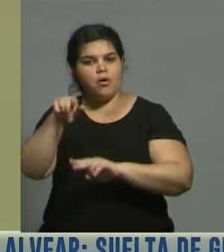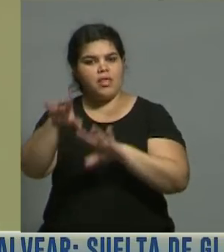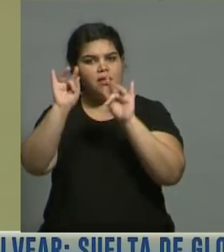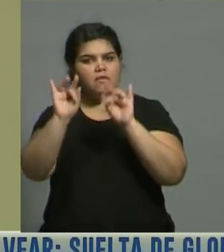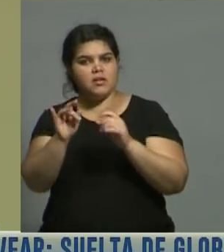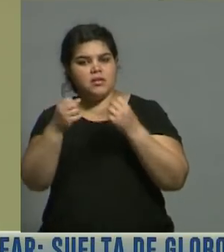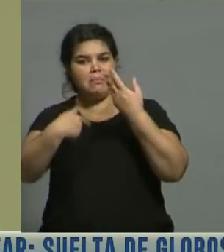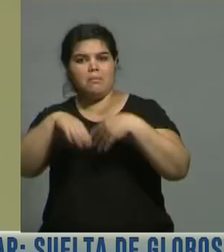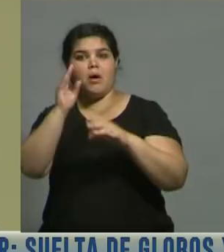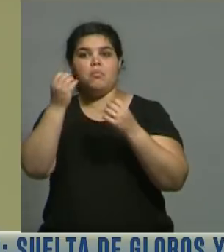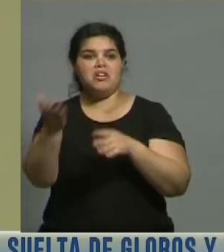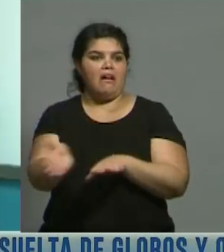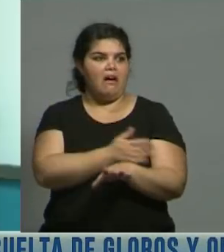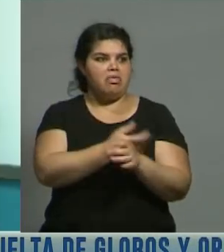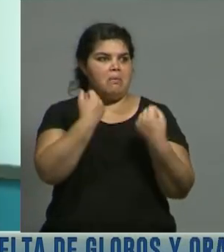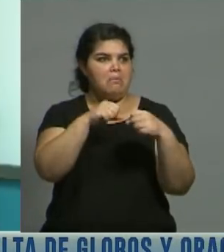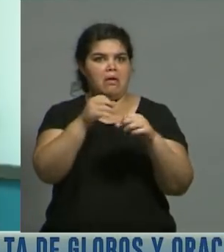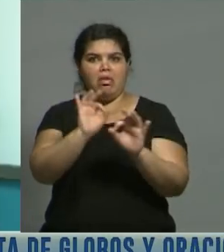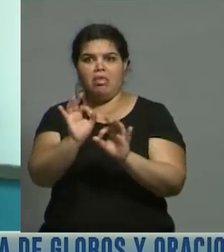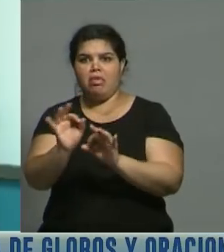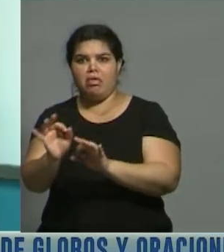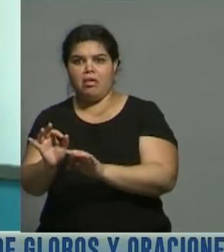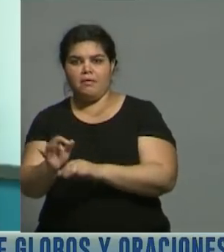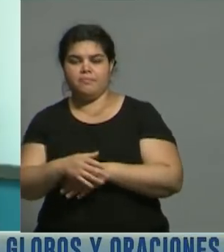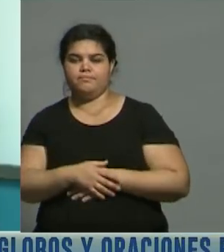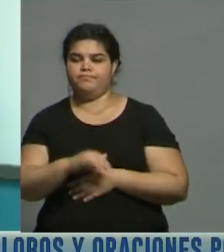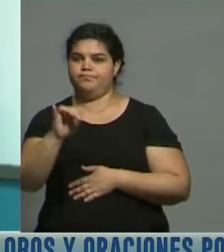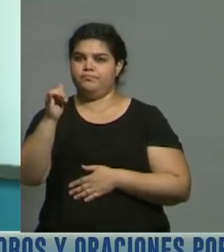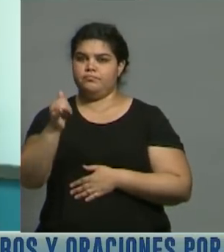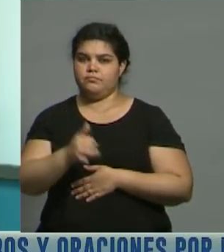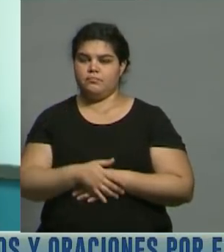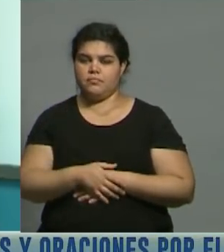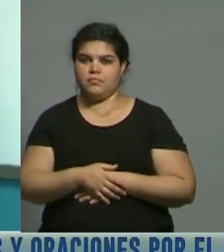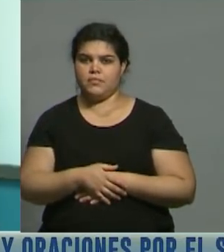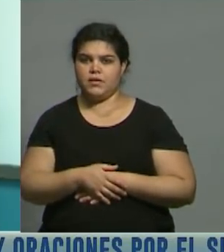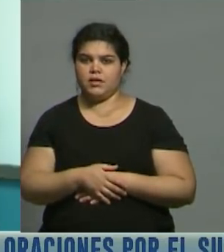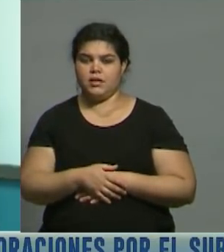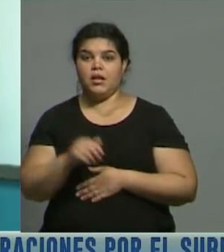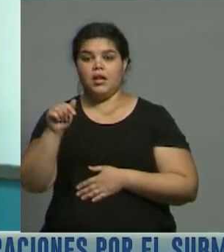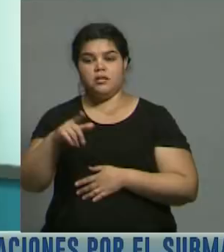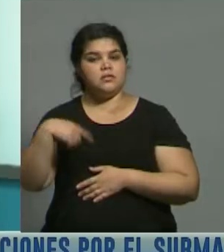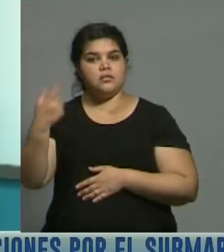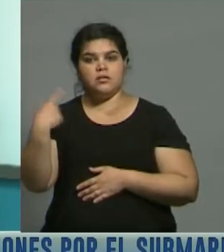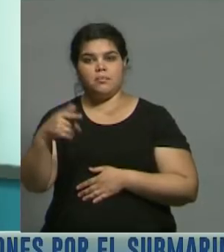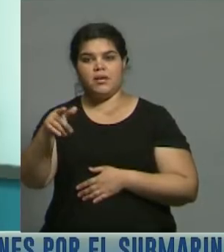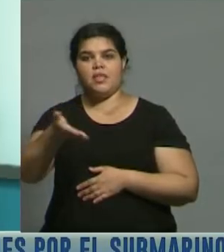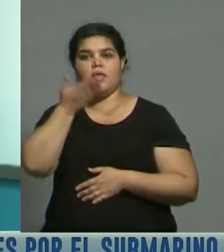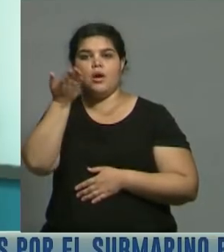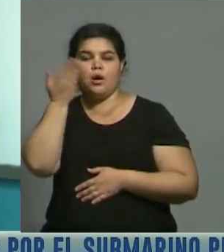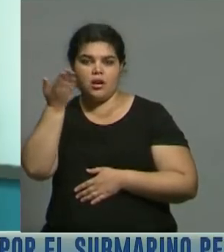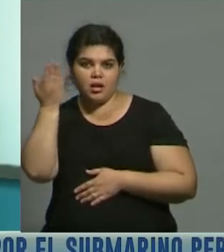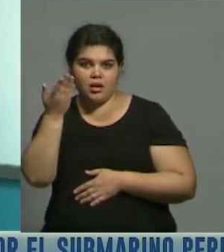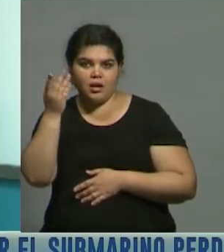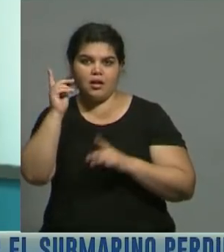obtuvo durante el cursado. Sí, uno durante toda la carrera universitaria tiene todo lo que es la teoría, los